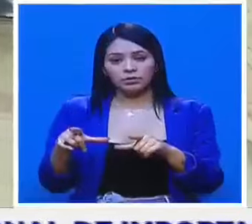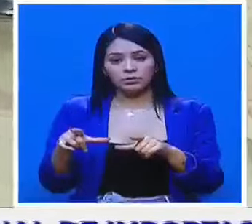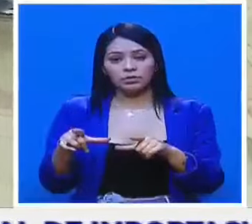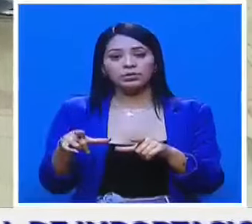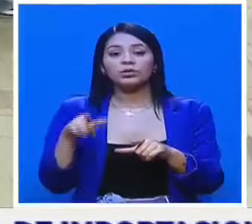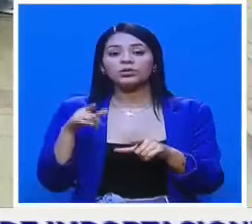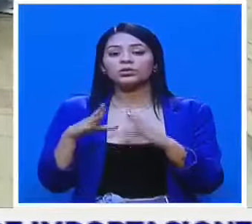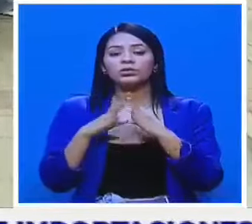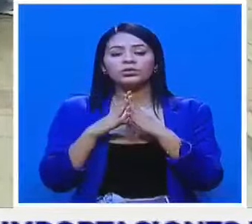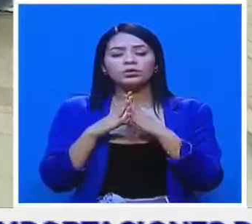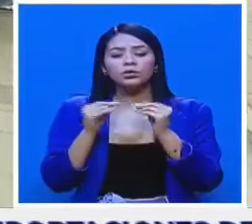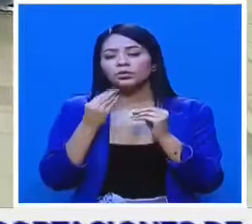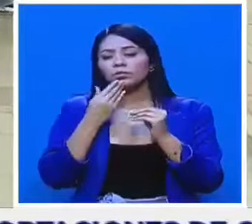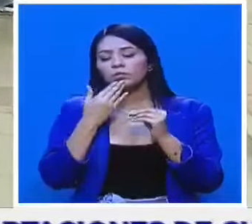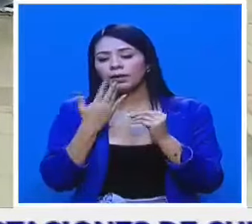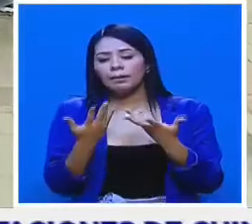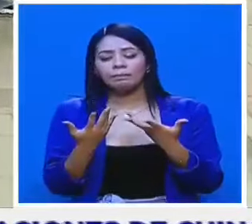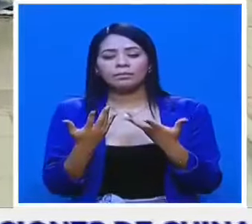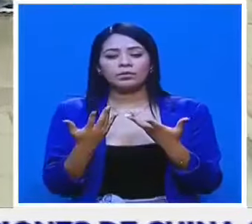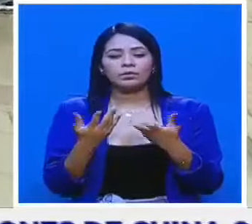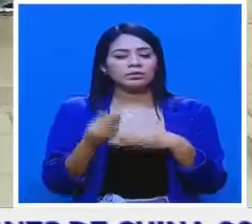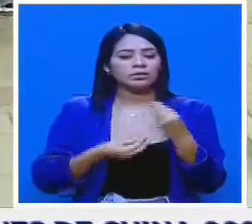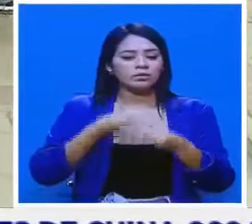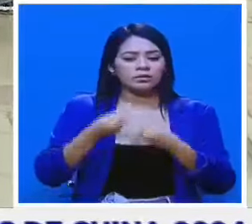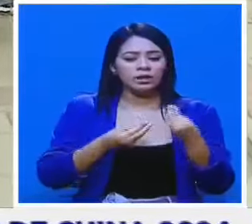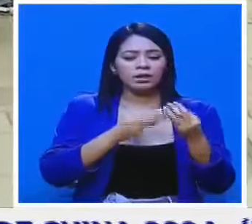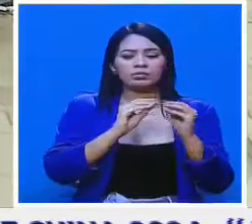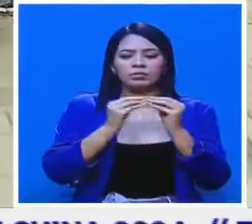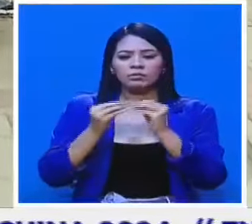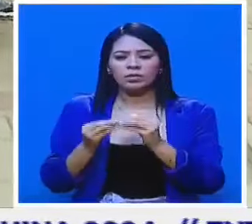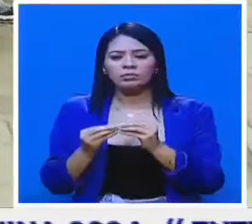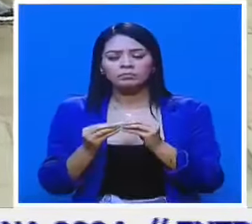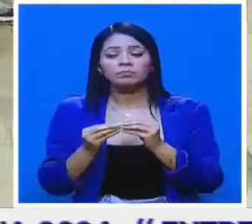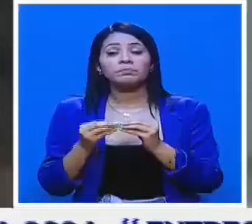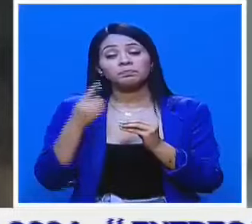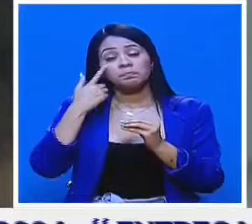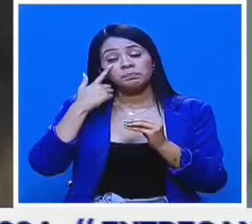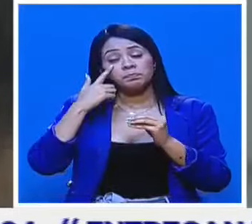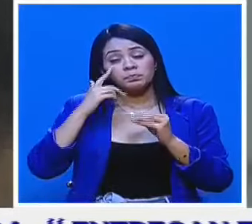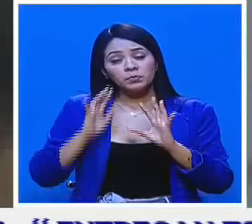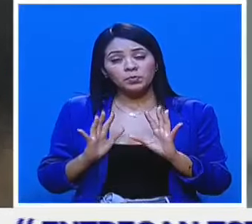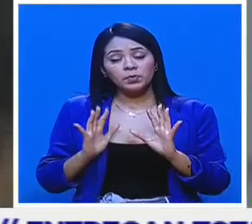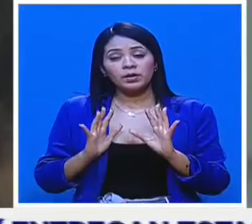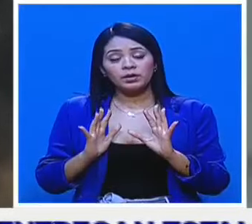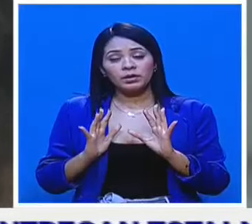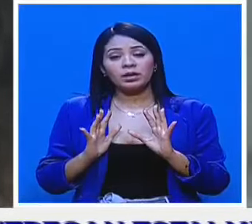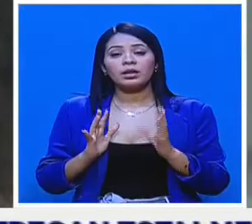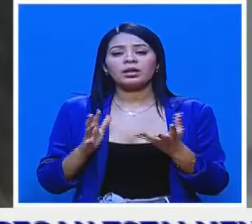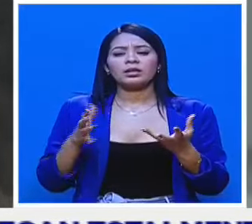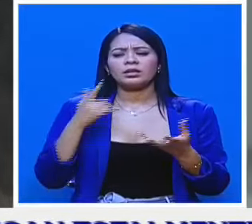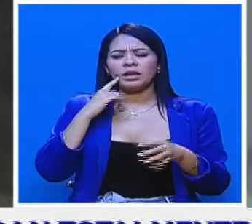que todo aquello alterado en su elaboración y almacenamiento puede ser susceptible